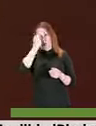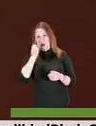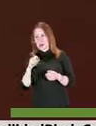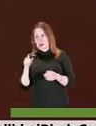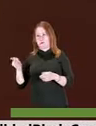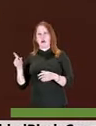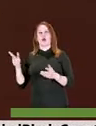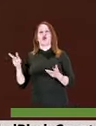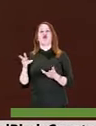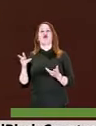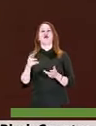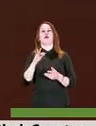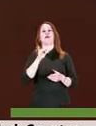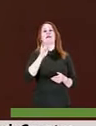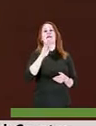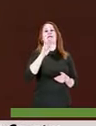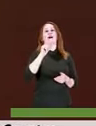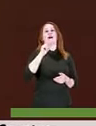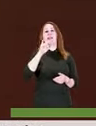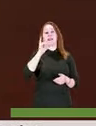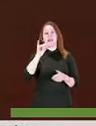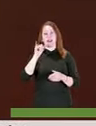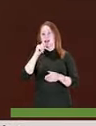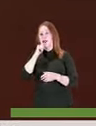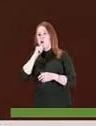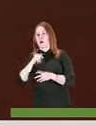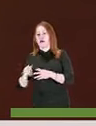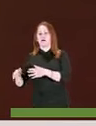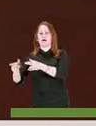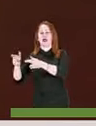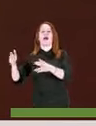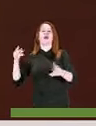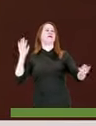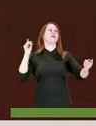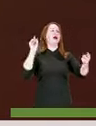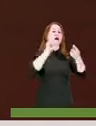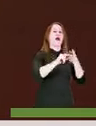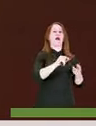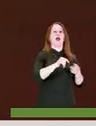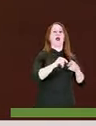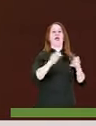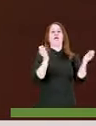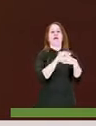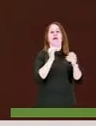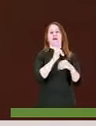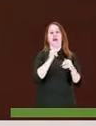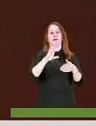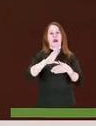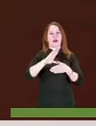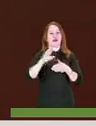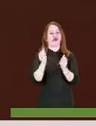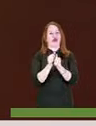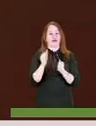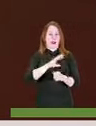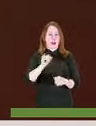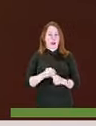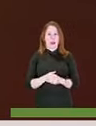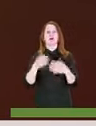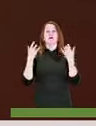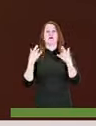la altura de la quebrada Tibanica, y llega hasta la intersección de las Américas con Cali. Esta obra tiene 4 contratos, está ya en ejecución,